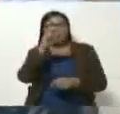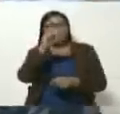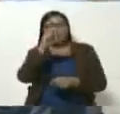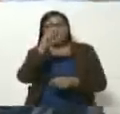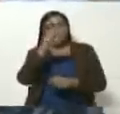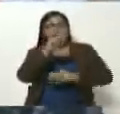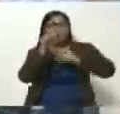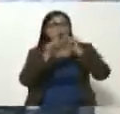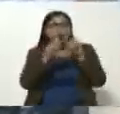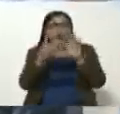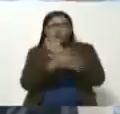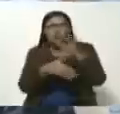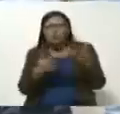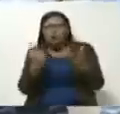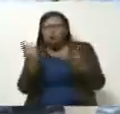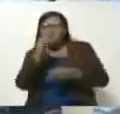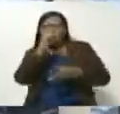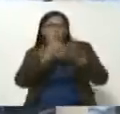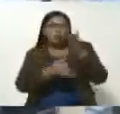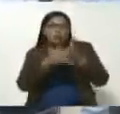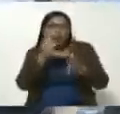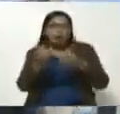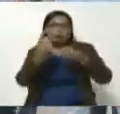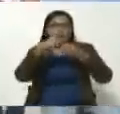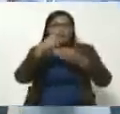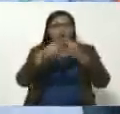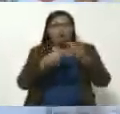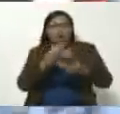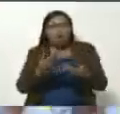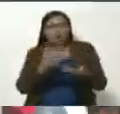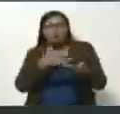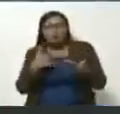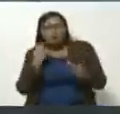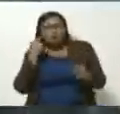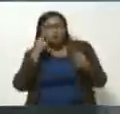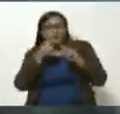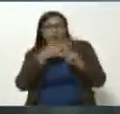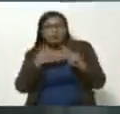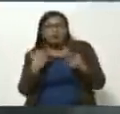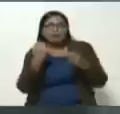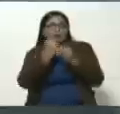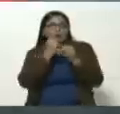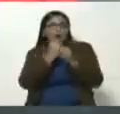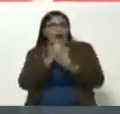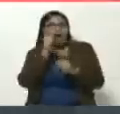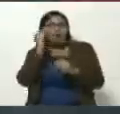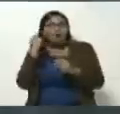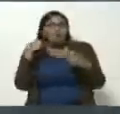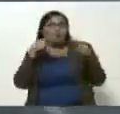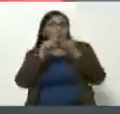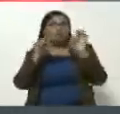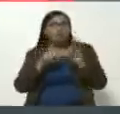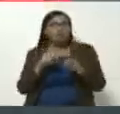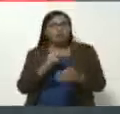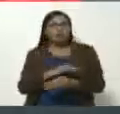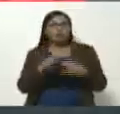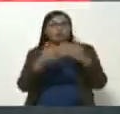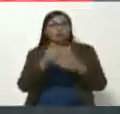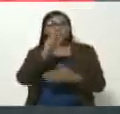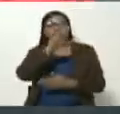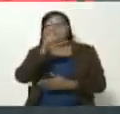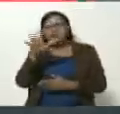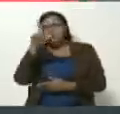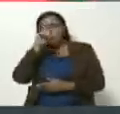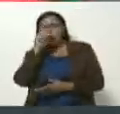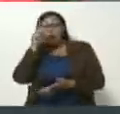mundo anda preguntando cómo hago para trabajar en Monómeros. Mucha expectativa por parte de los trabajadores y trabajadoras, pues hay trabajadores que tienen hasta 35